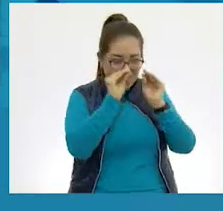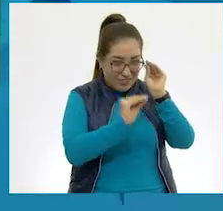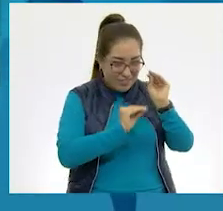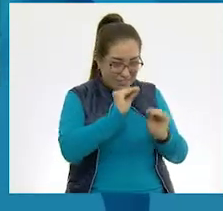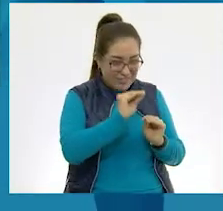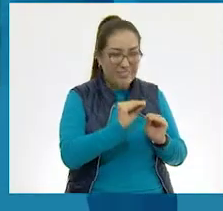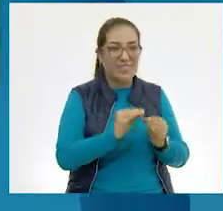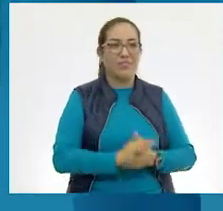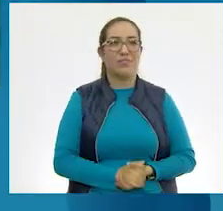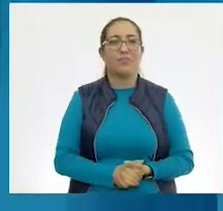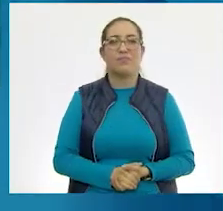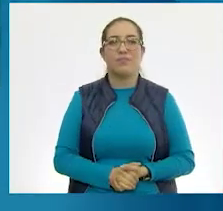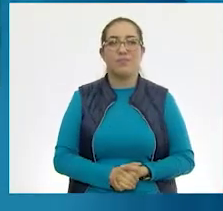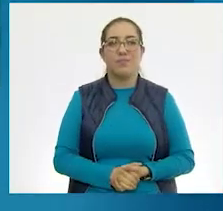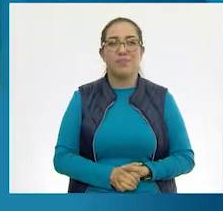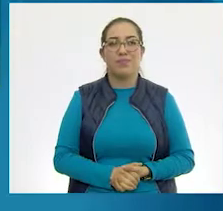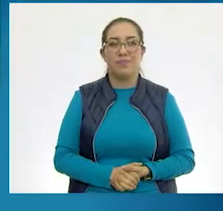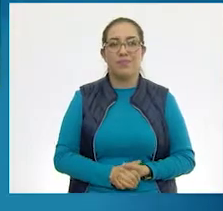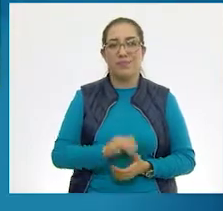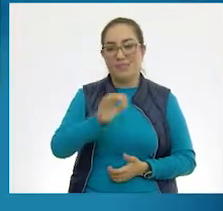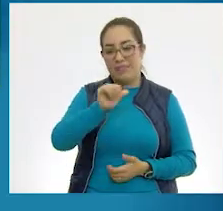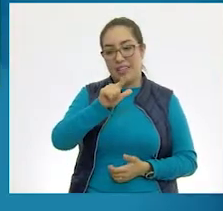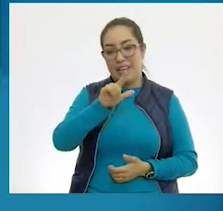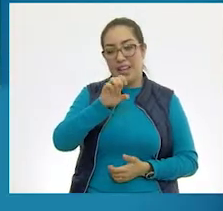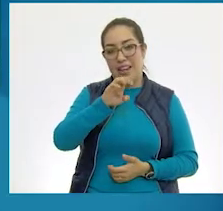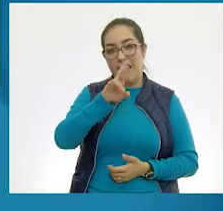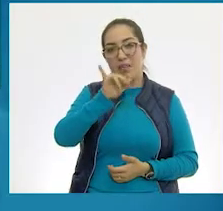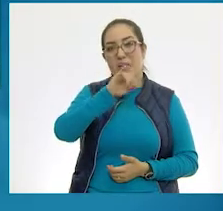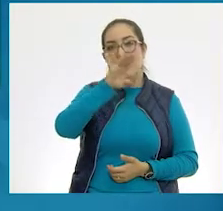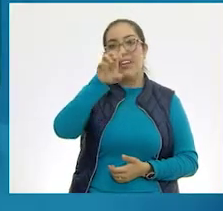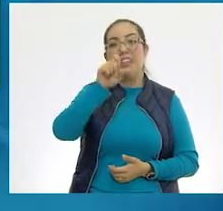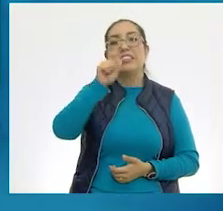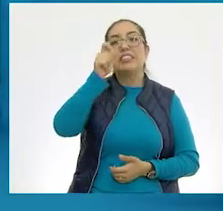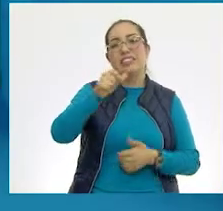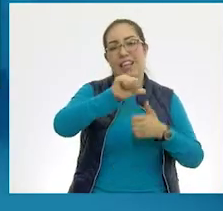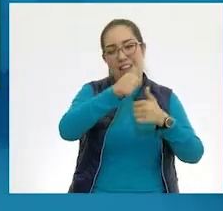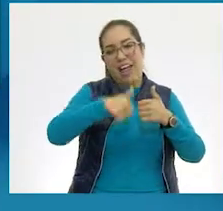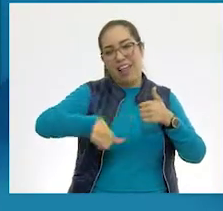No se crean, los alebrijes pues son artesanía, ¿no?